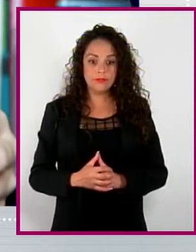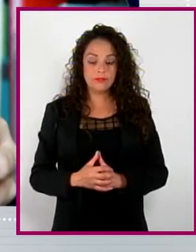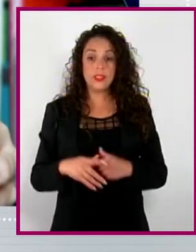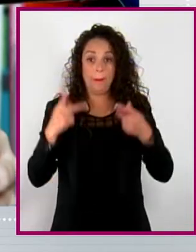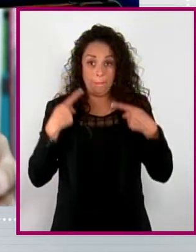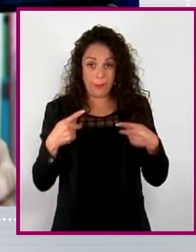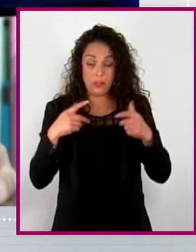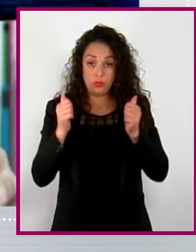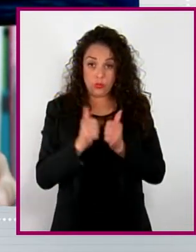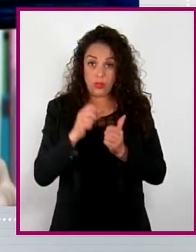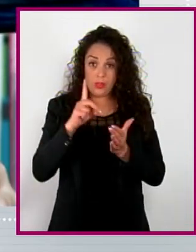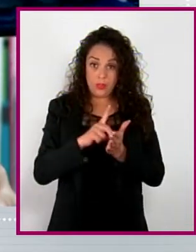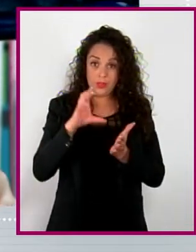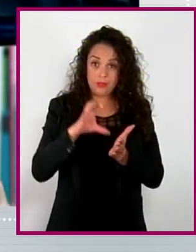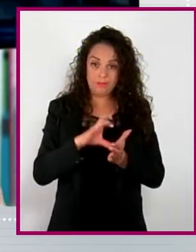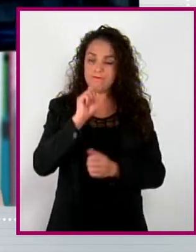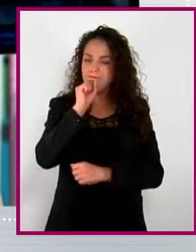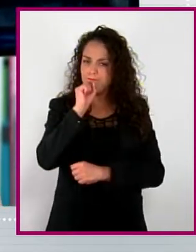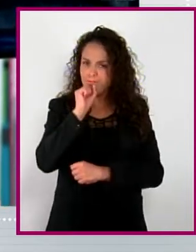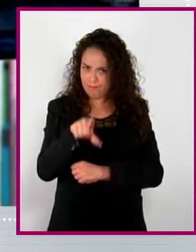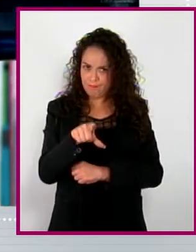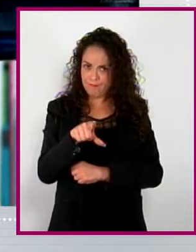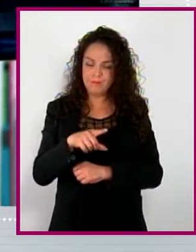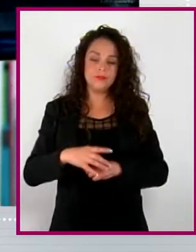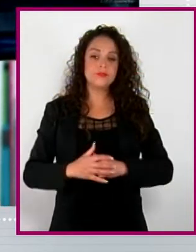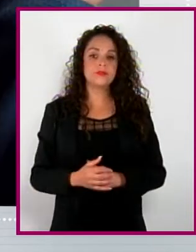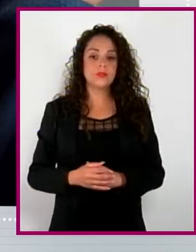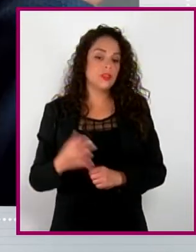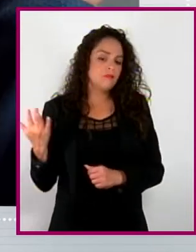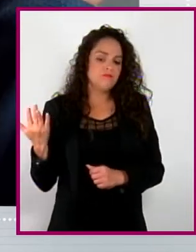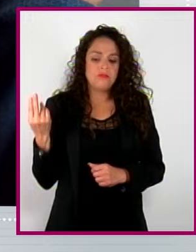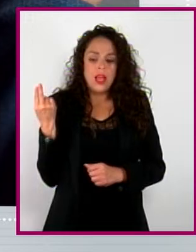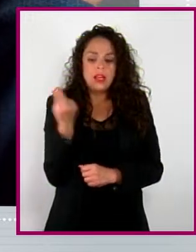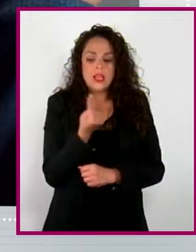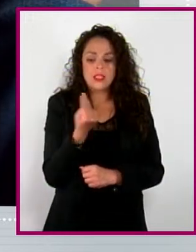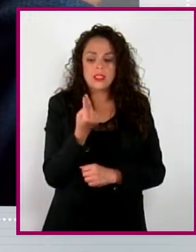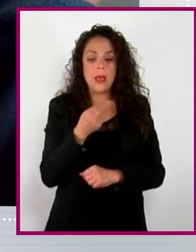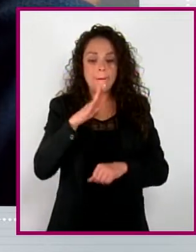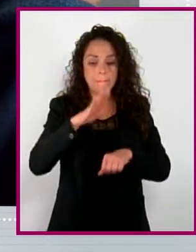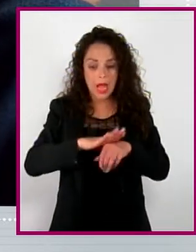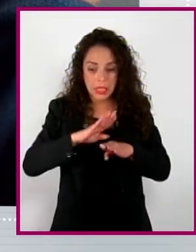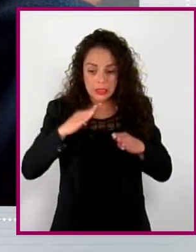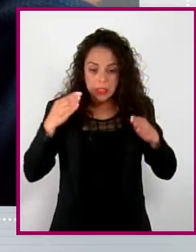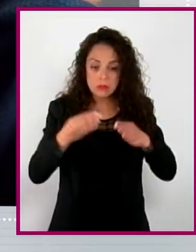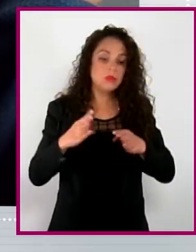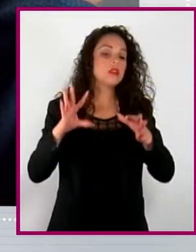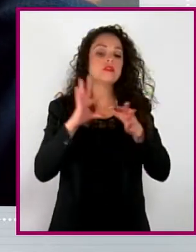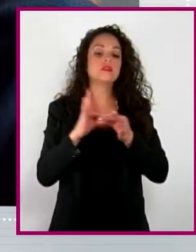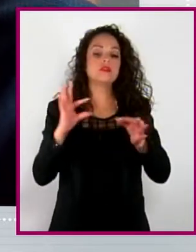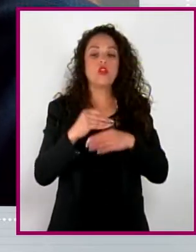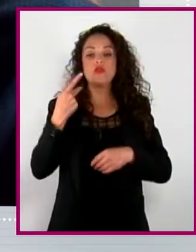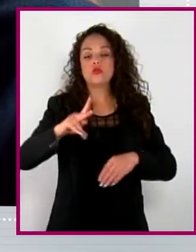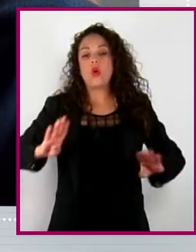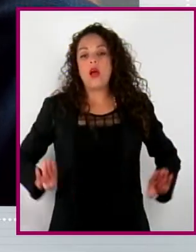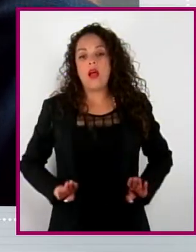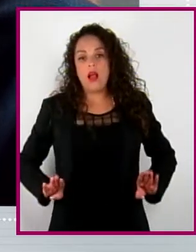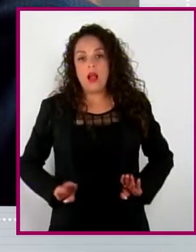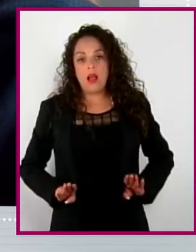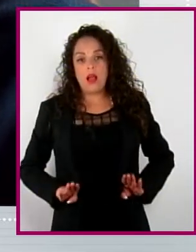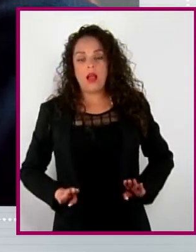con discapacidad, y se ha necesitado especificar también algunas características. Por